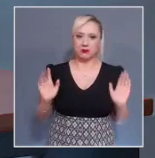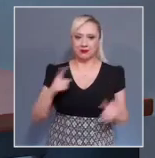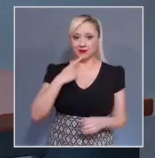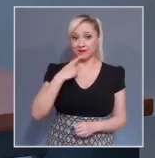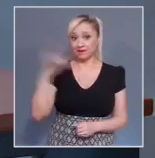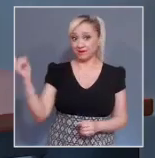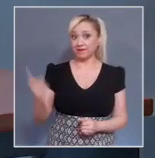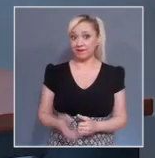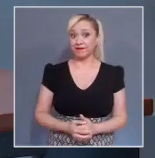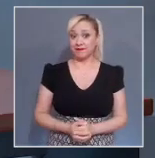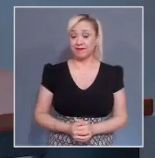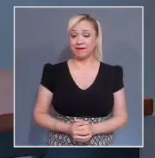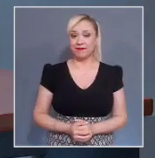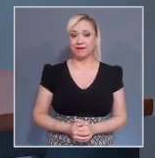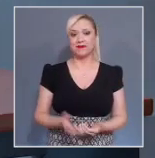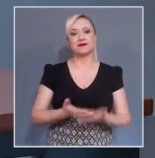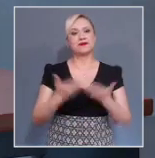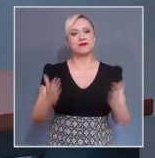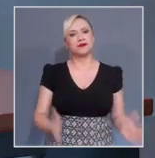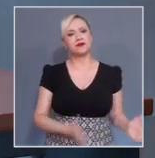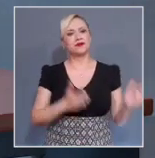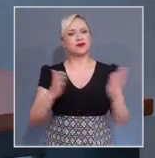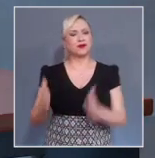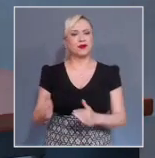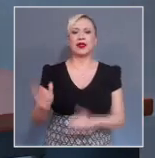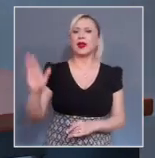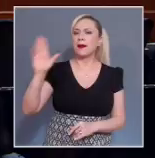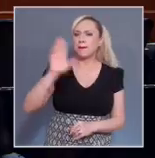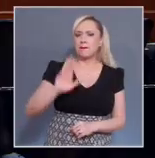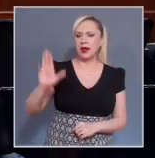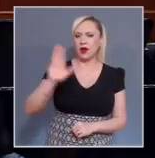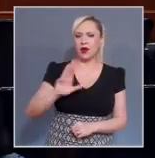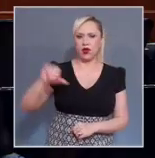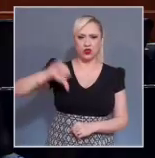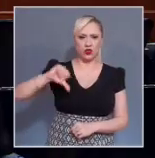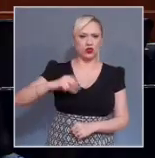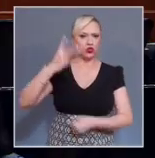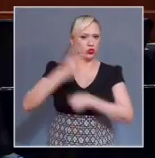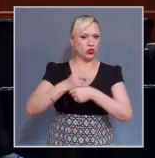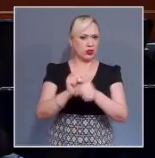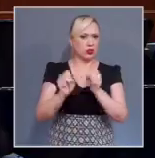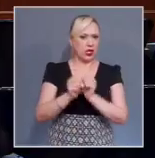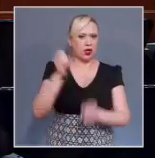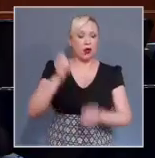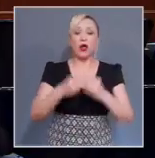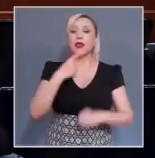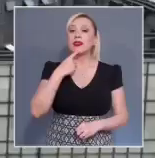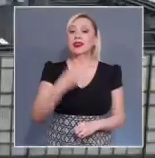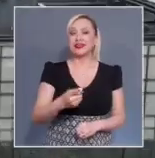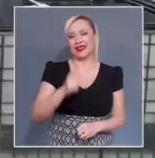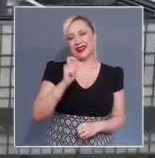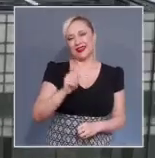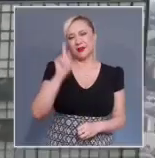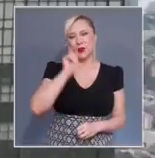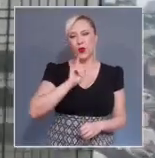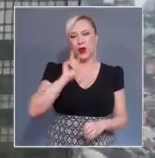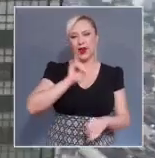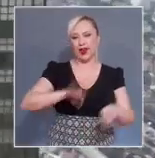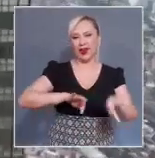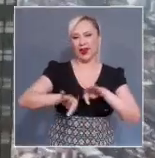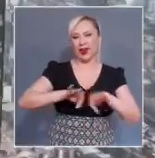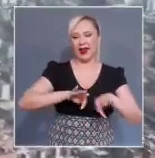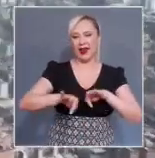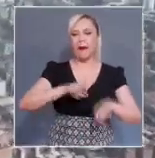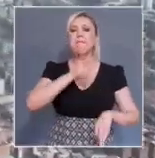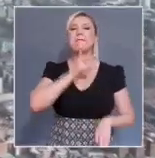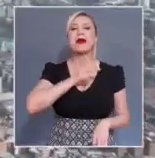Por otra parte, en su sesión de este miércoles, la segunda sala de la Corte resolvió que el viudo de una trabajadora de confianza de Pemex tiene derecho a recibir